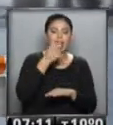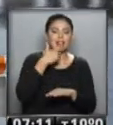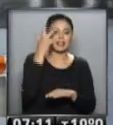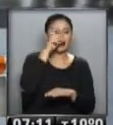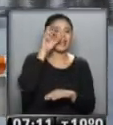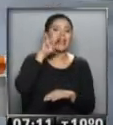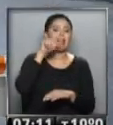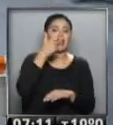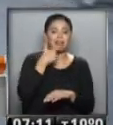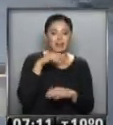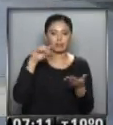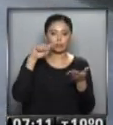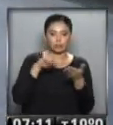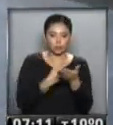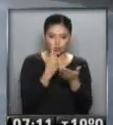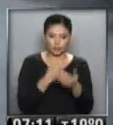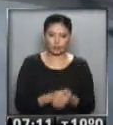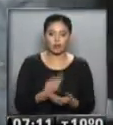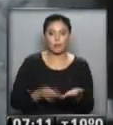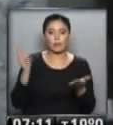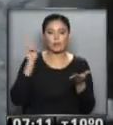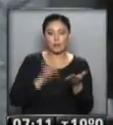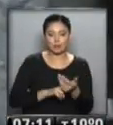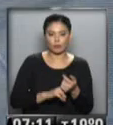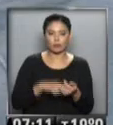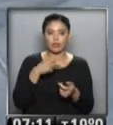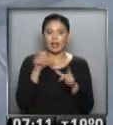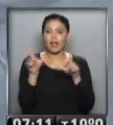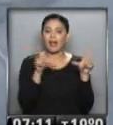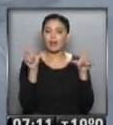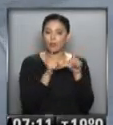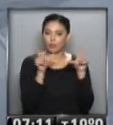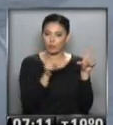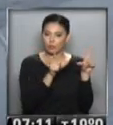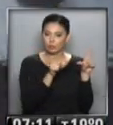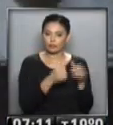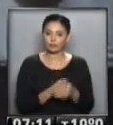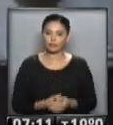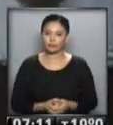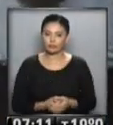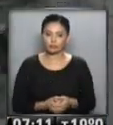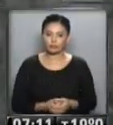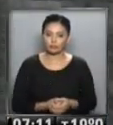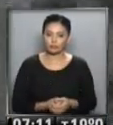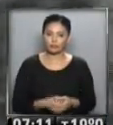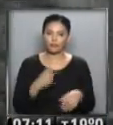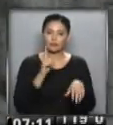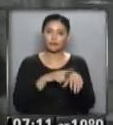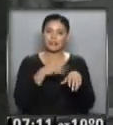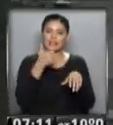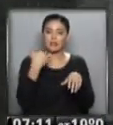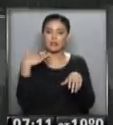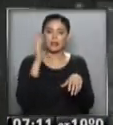2555 de la ciudad de Buenos Aires repetimos presentan el archivo A partir de las